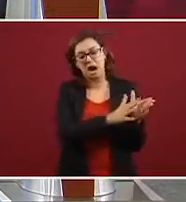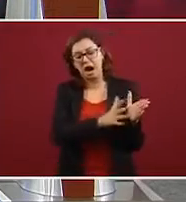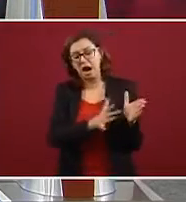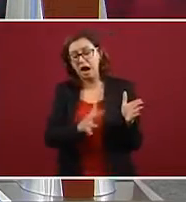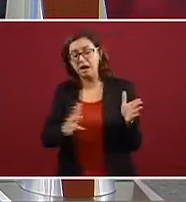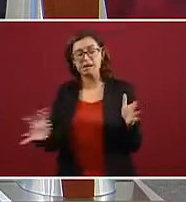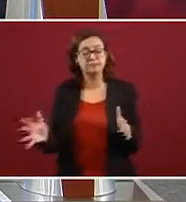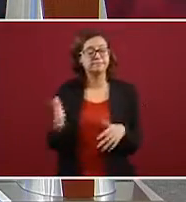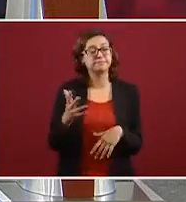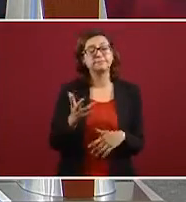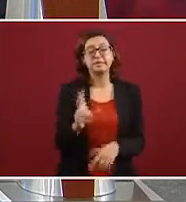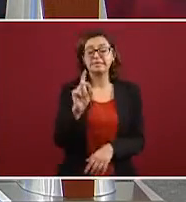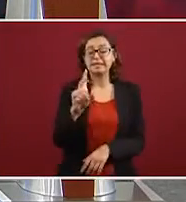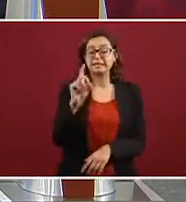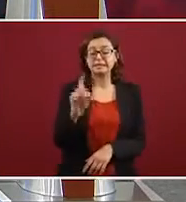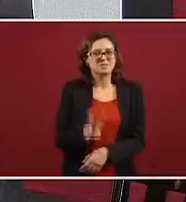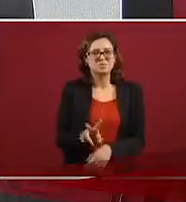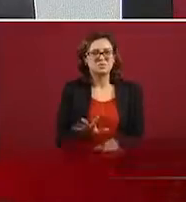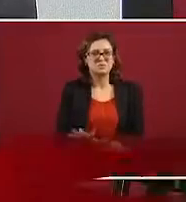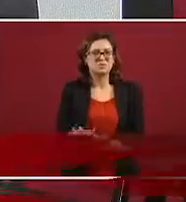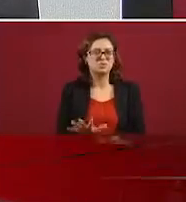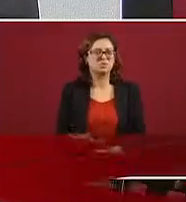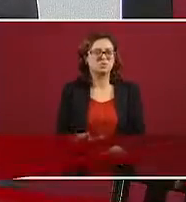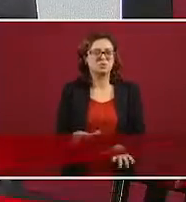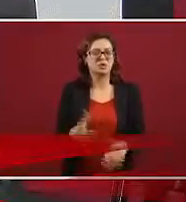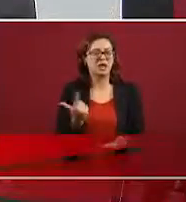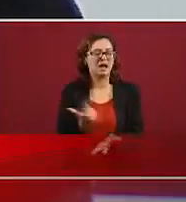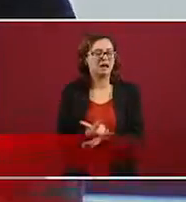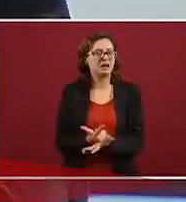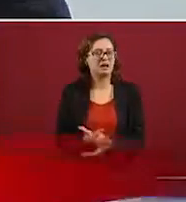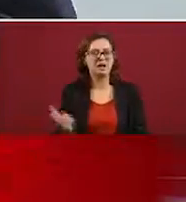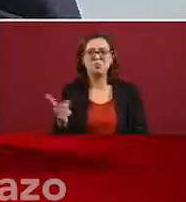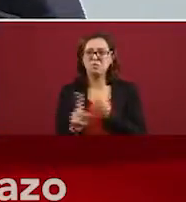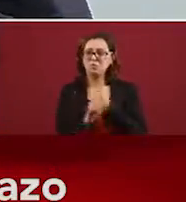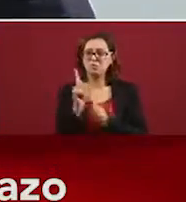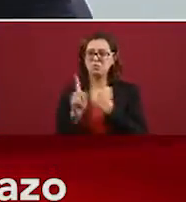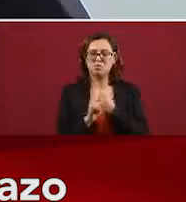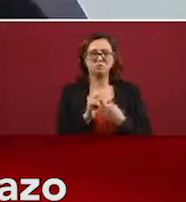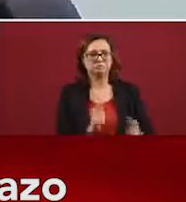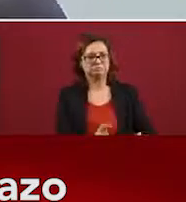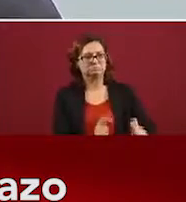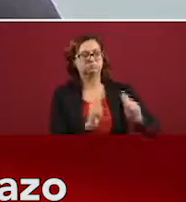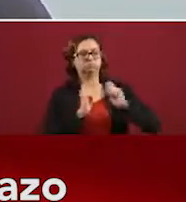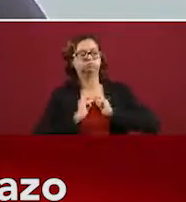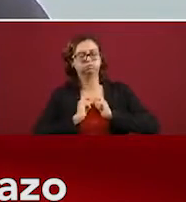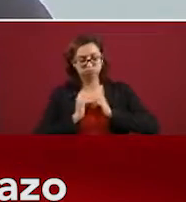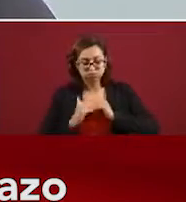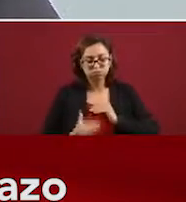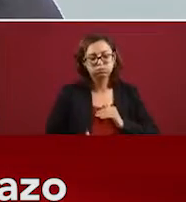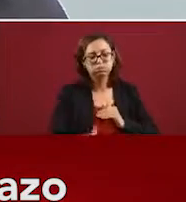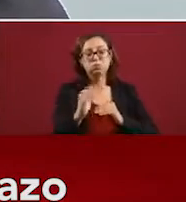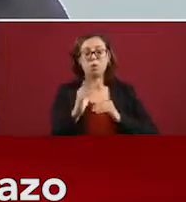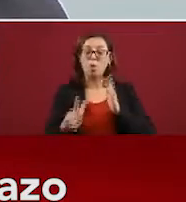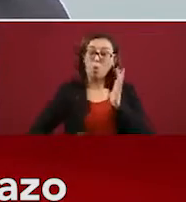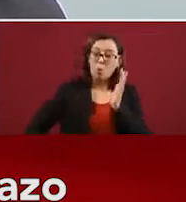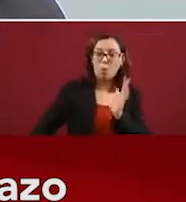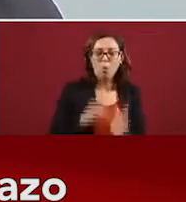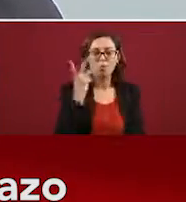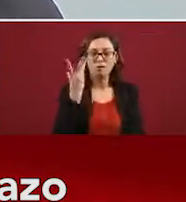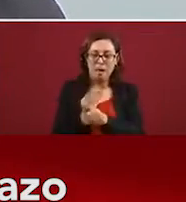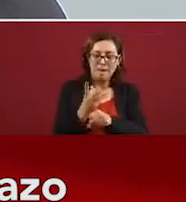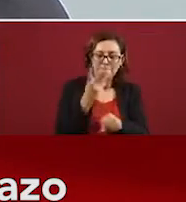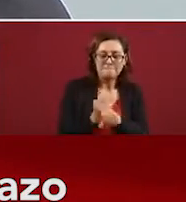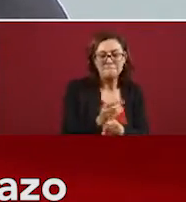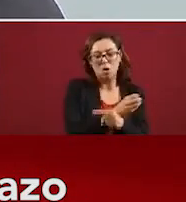el gabinete de seguridad presentó cifras en su materia en las que no hay nada que festejar pues el reto sigue siendo grande pero nos